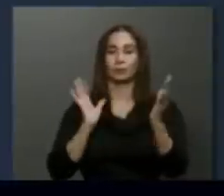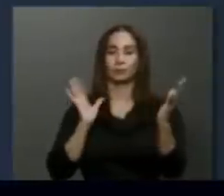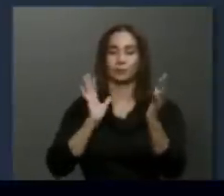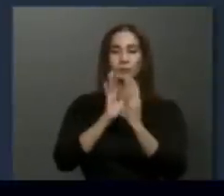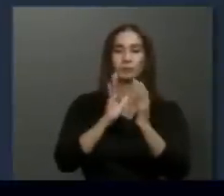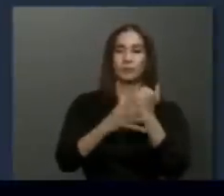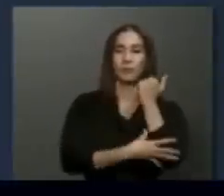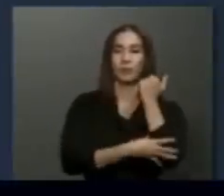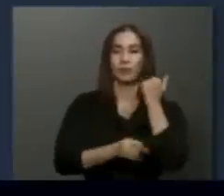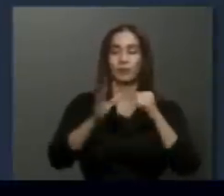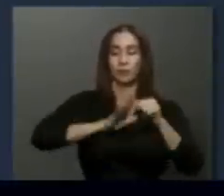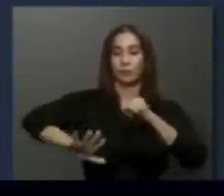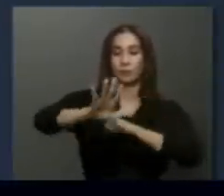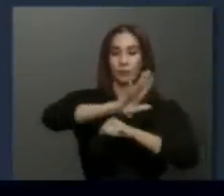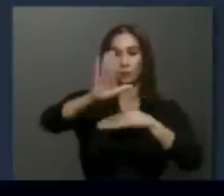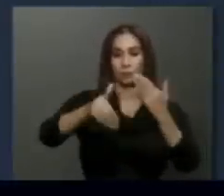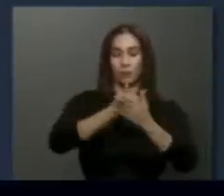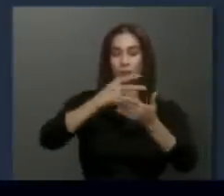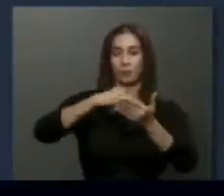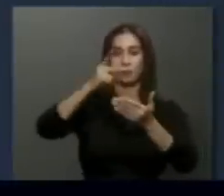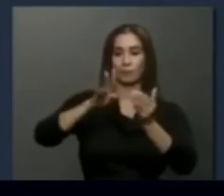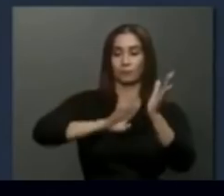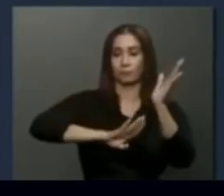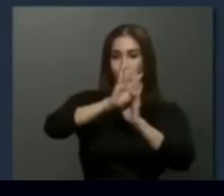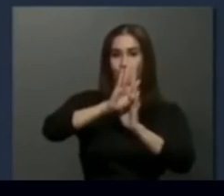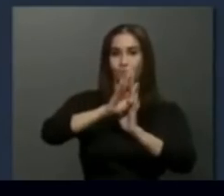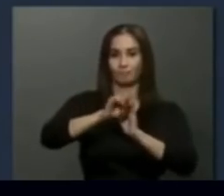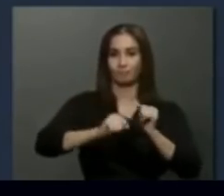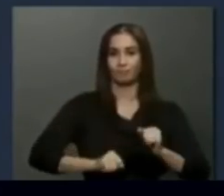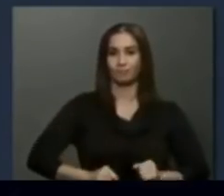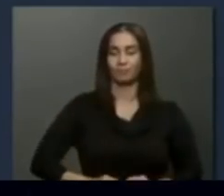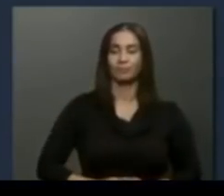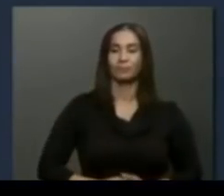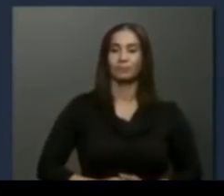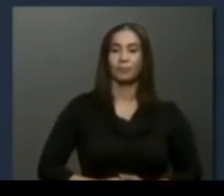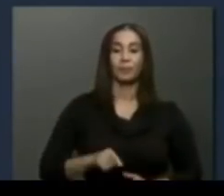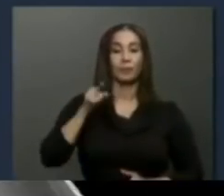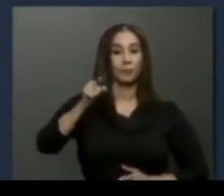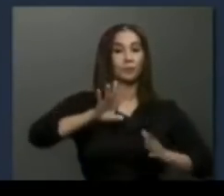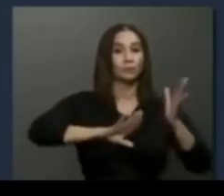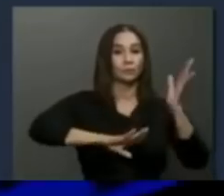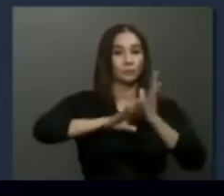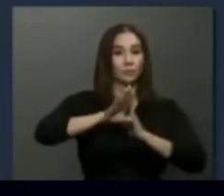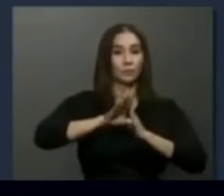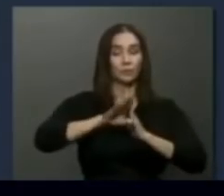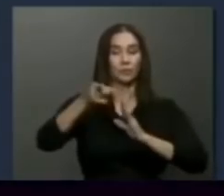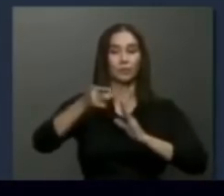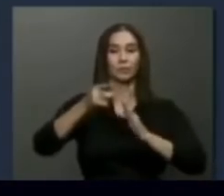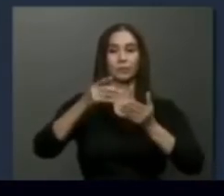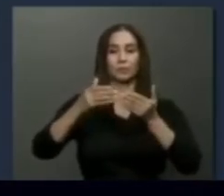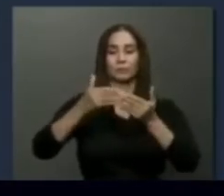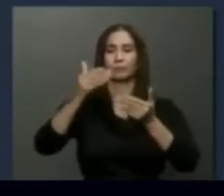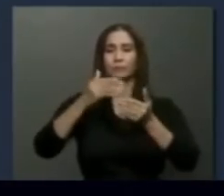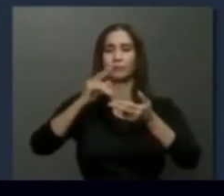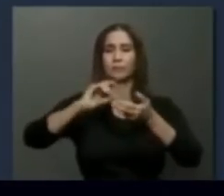pobreza en el marco del nuevo programa Supérate. Y Supérate no ha sido un simple cambio